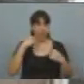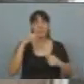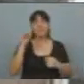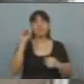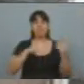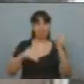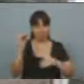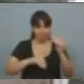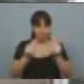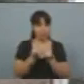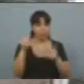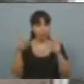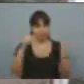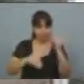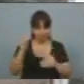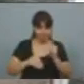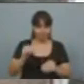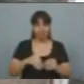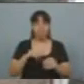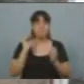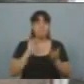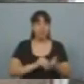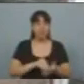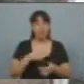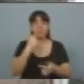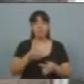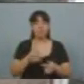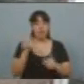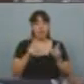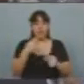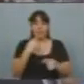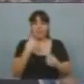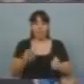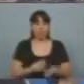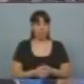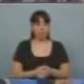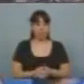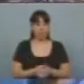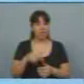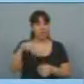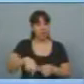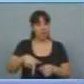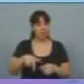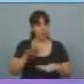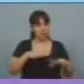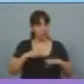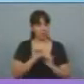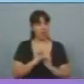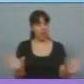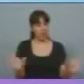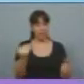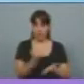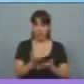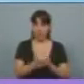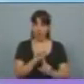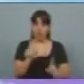por una vorágine informativa con la gamba en el acelerador a fondo y sin cinturón de seguridad. Esto configura un delito, Eduardo. A ver, vamos a